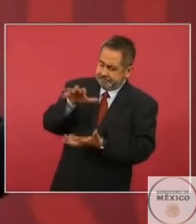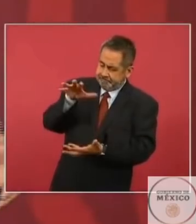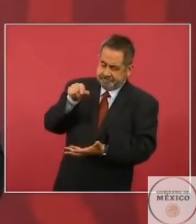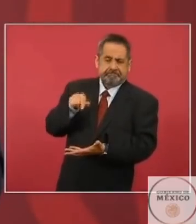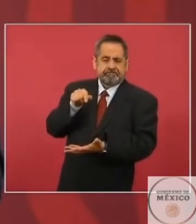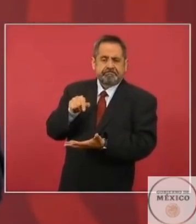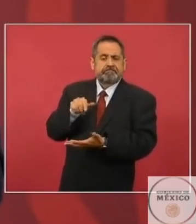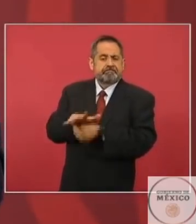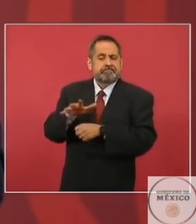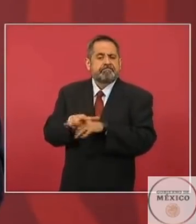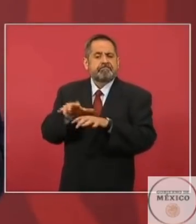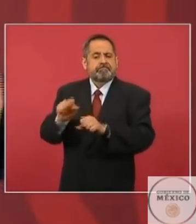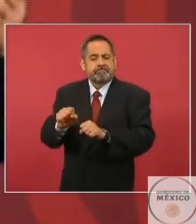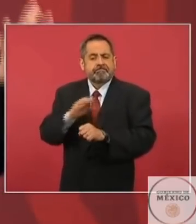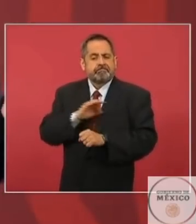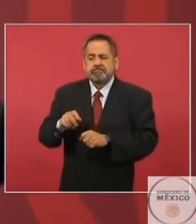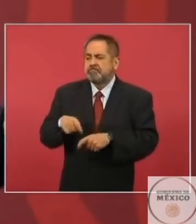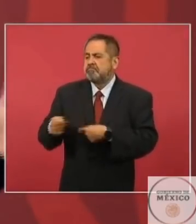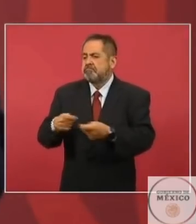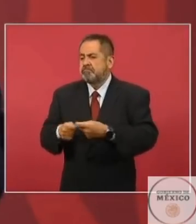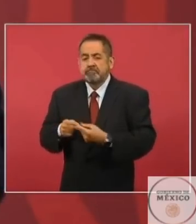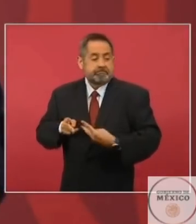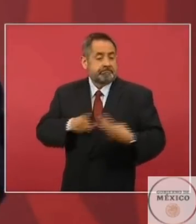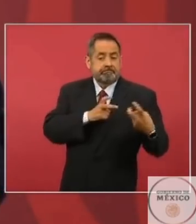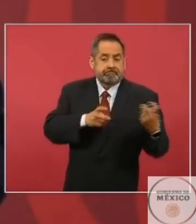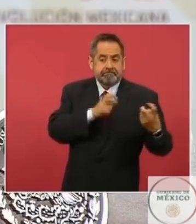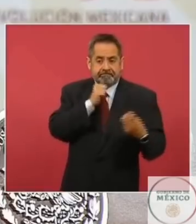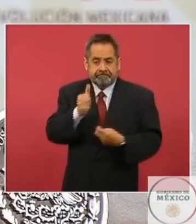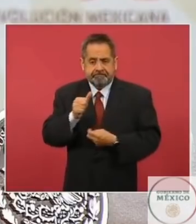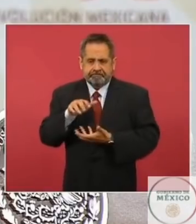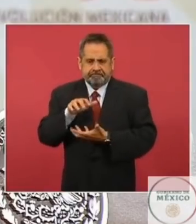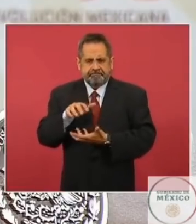rinde, no se lo roban.